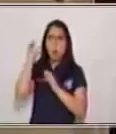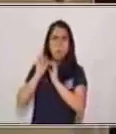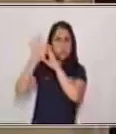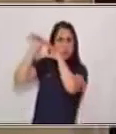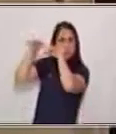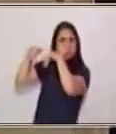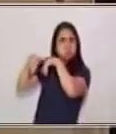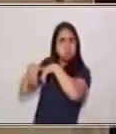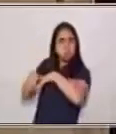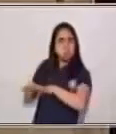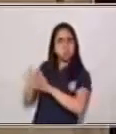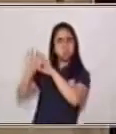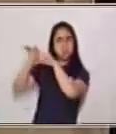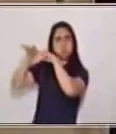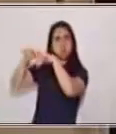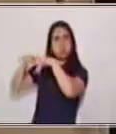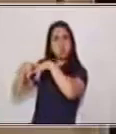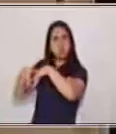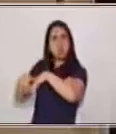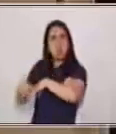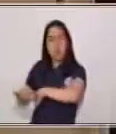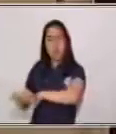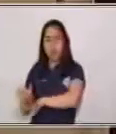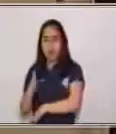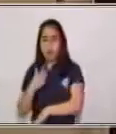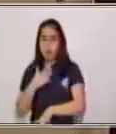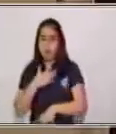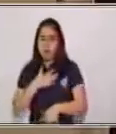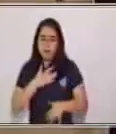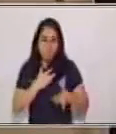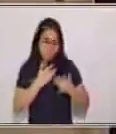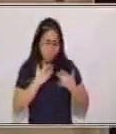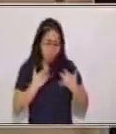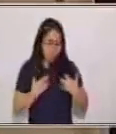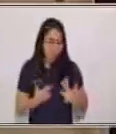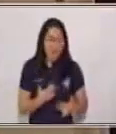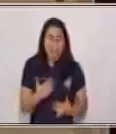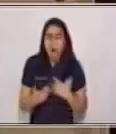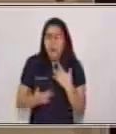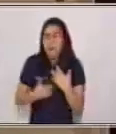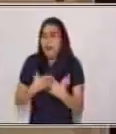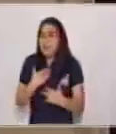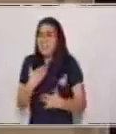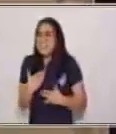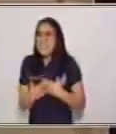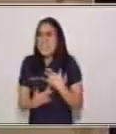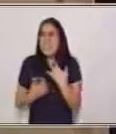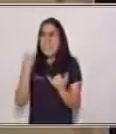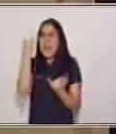Mi corazón se llena de agua con pececillos de sombra y plata.